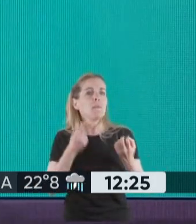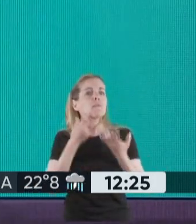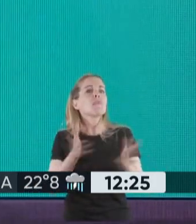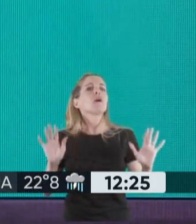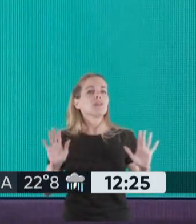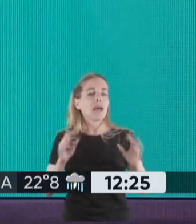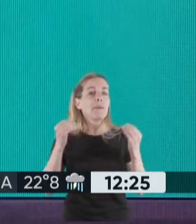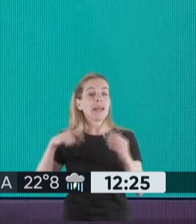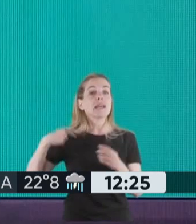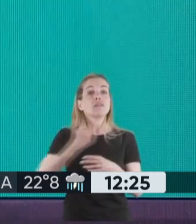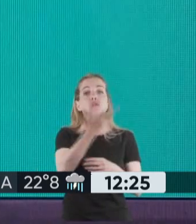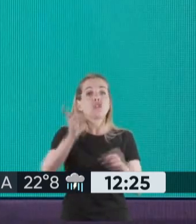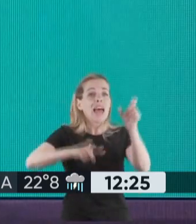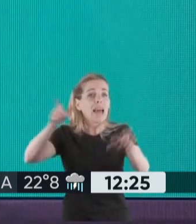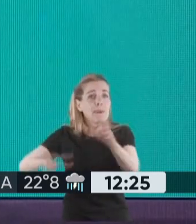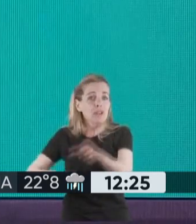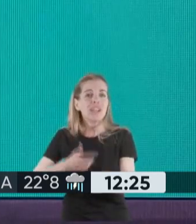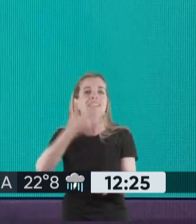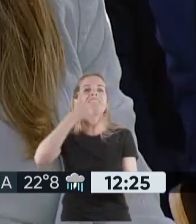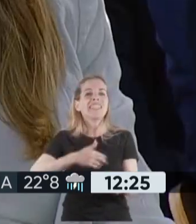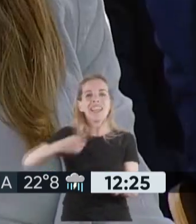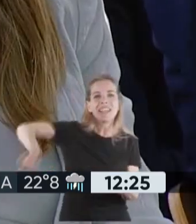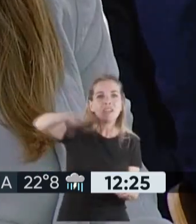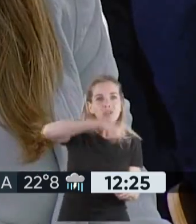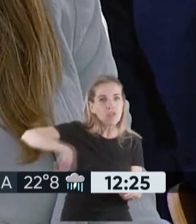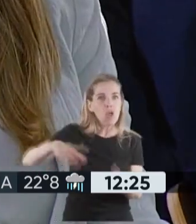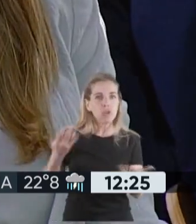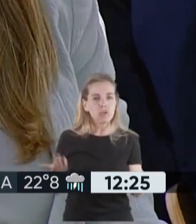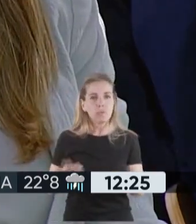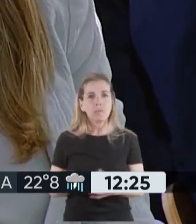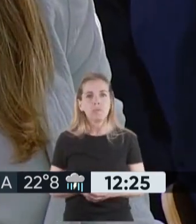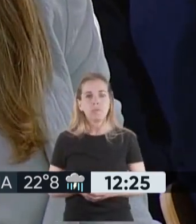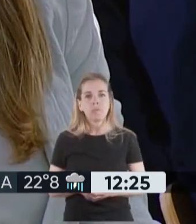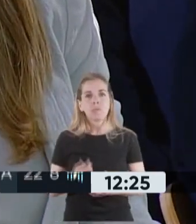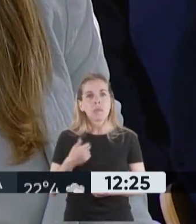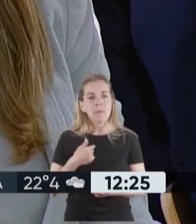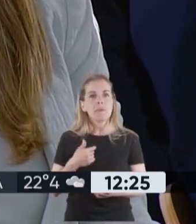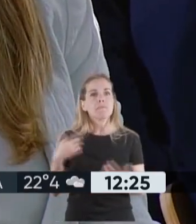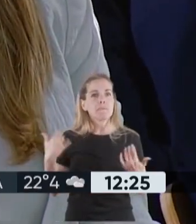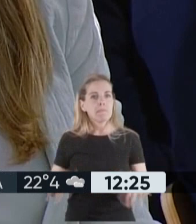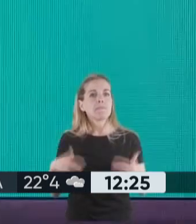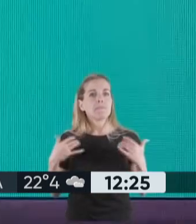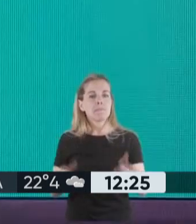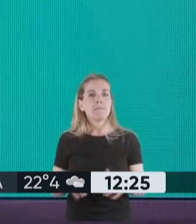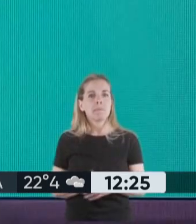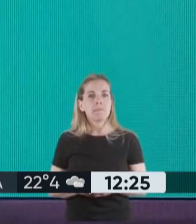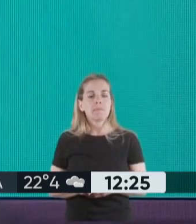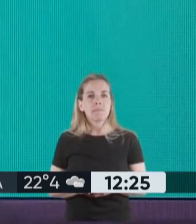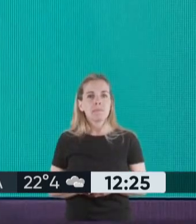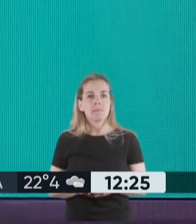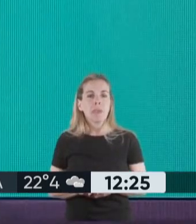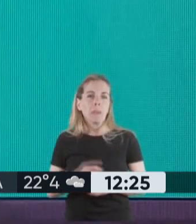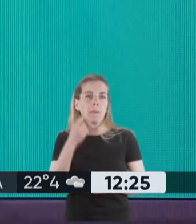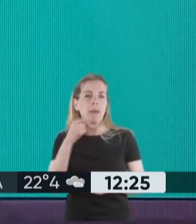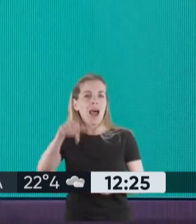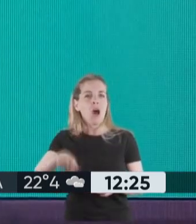que la sociedad entienda, para que todos los nuestros entiendan. A mí me impresiona mucho ver cómo